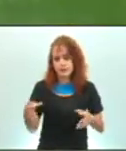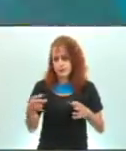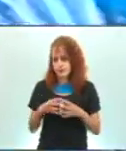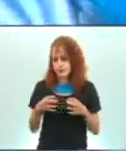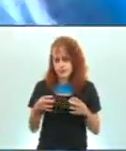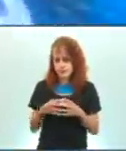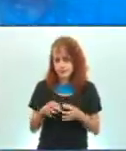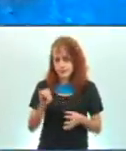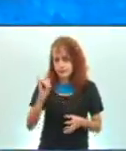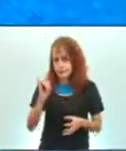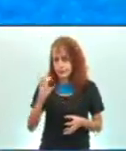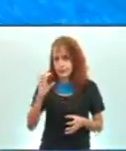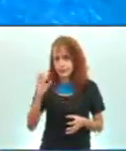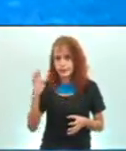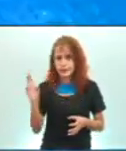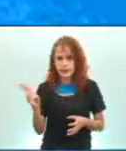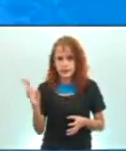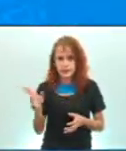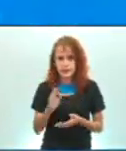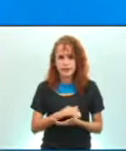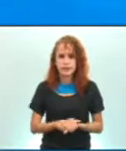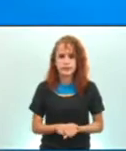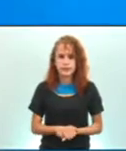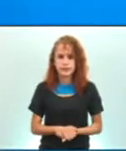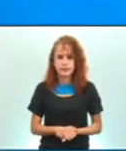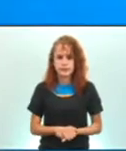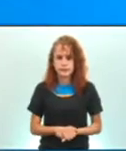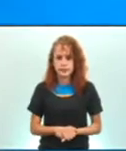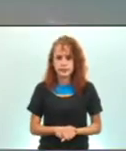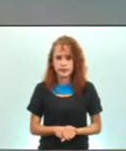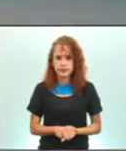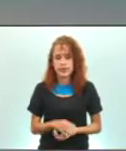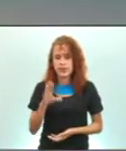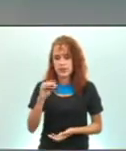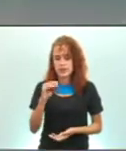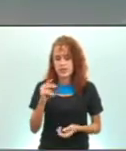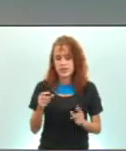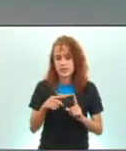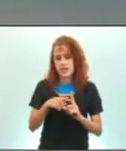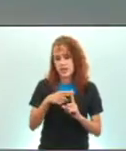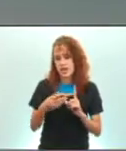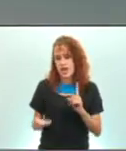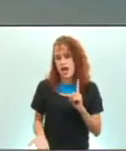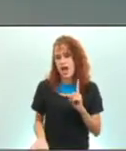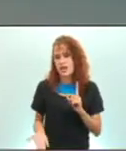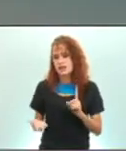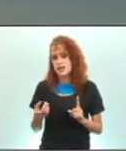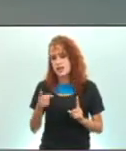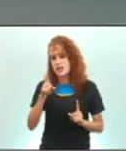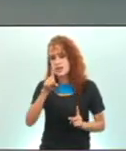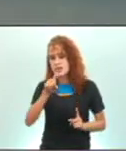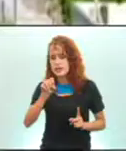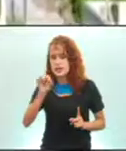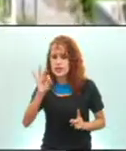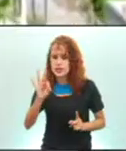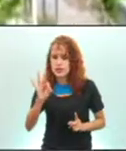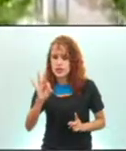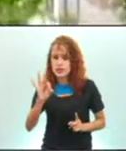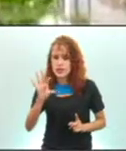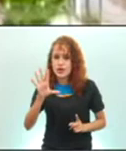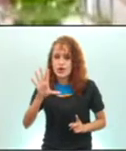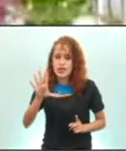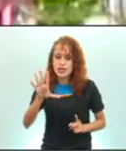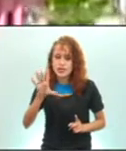panel intergubernamental de expertos del cambio climático pronostica un ascenso entre 18